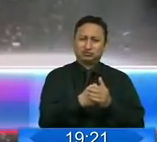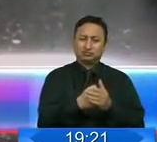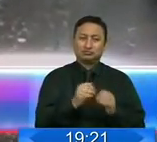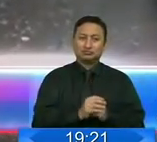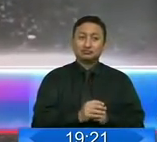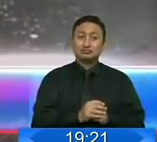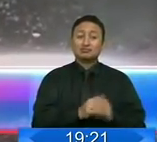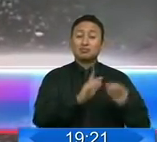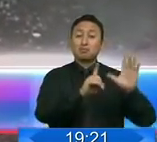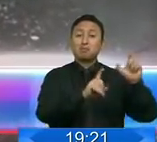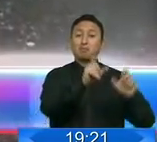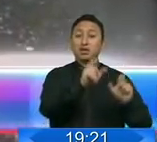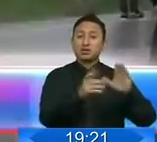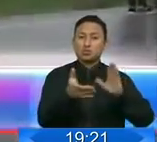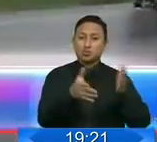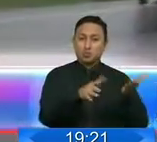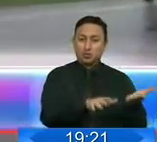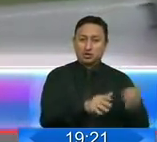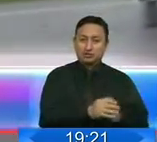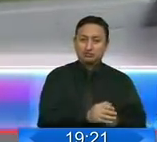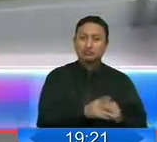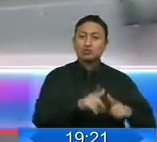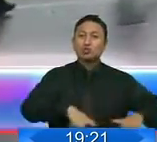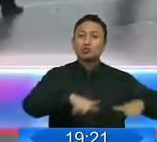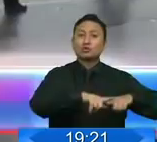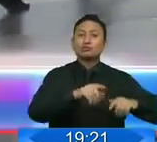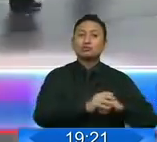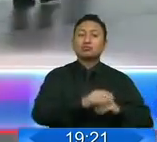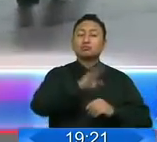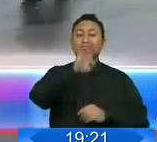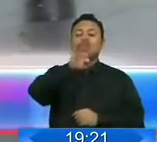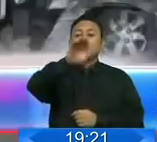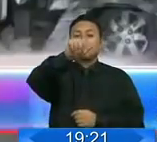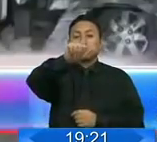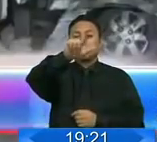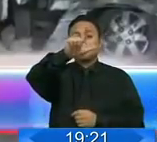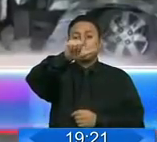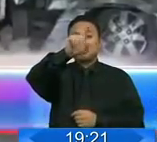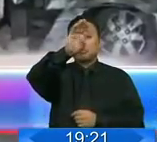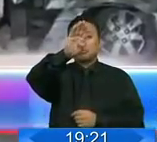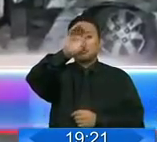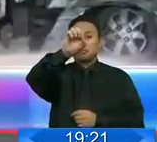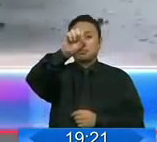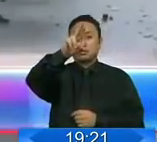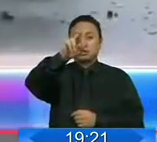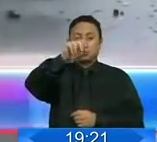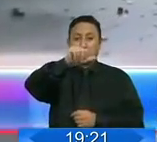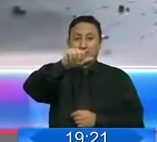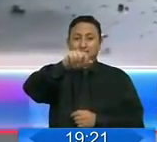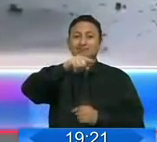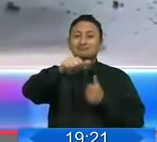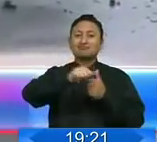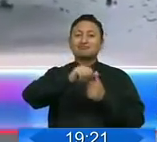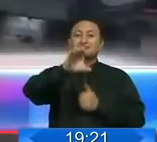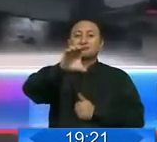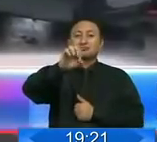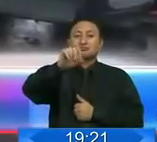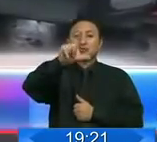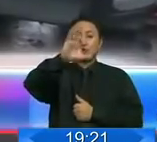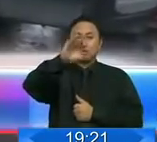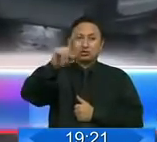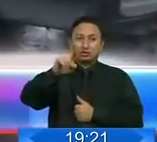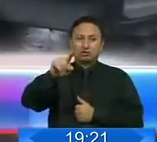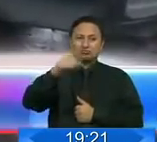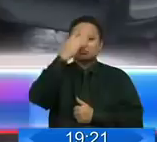personas fallecidas. Sucedió en el sector de Balvanera, en el cantón Colta. Hasta el momento no se determinan las causas basales del percance